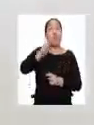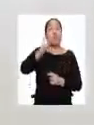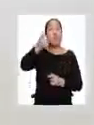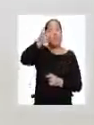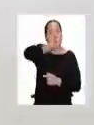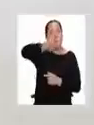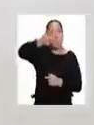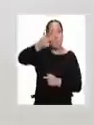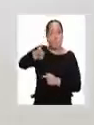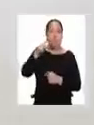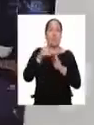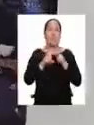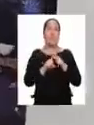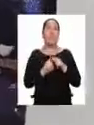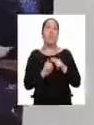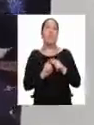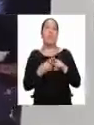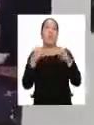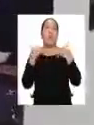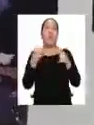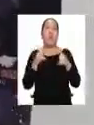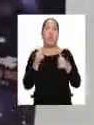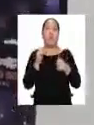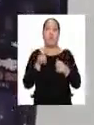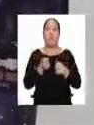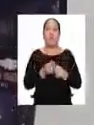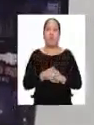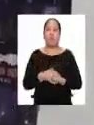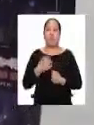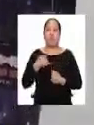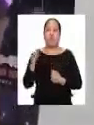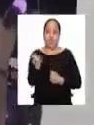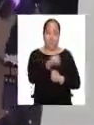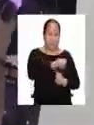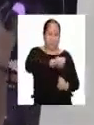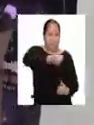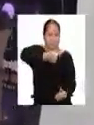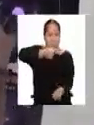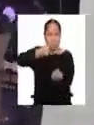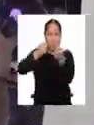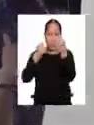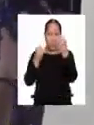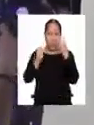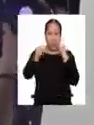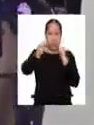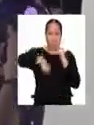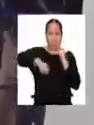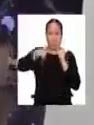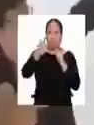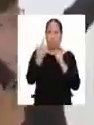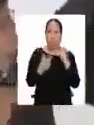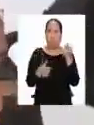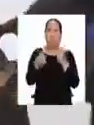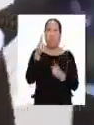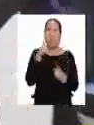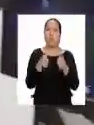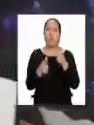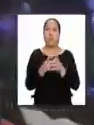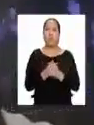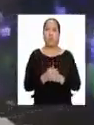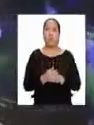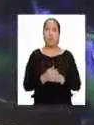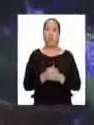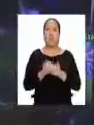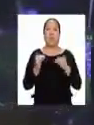eso vas a iniciar la aventura del juego de terror. ¿Cómo es que yo al mover mis manos, las armas se mueven también en el juego? Encima del